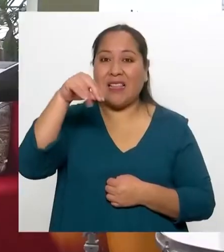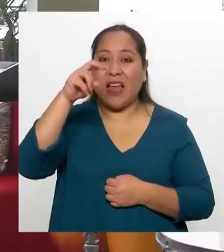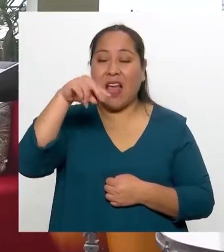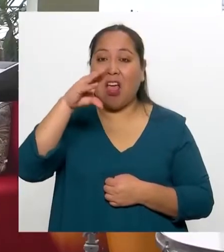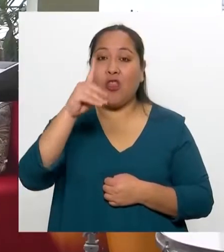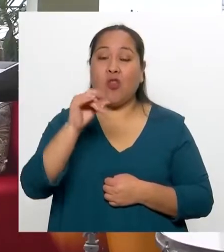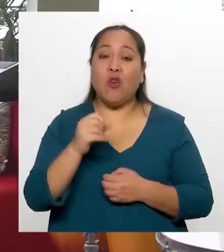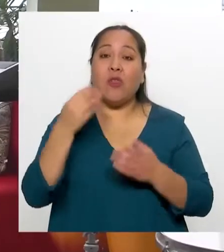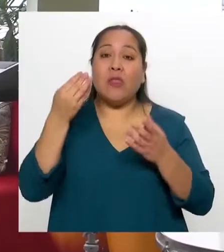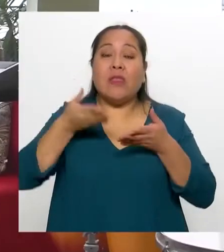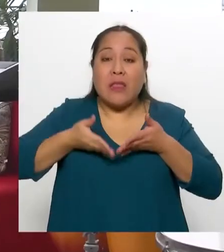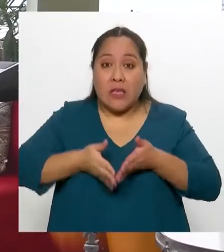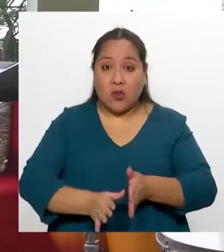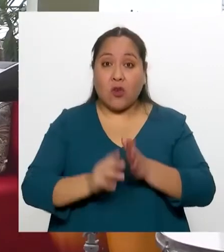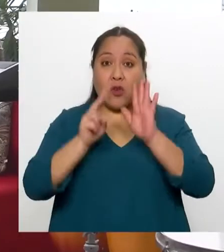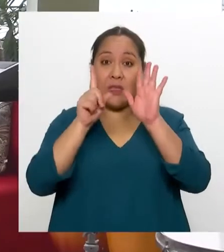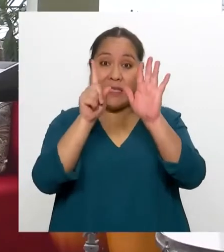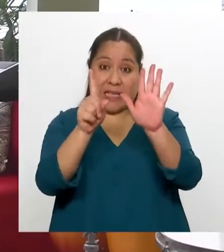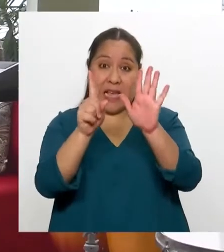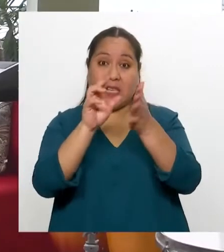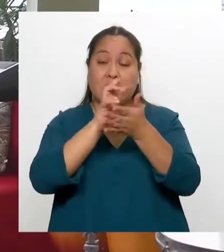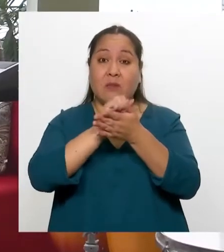Hernando nació de 6 meses de embarazo.